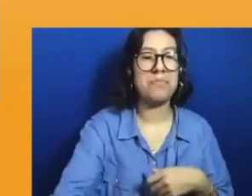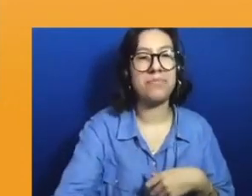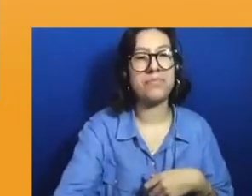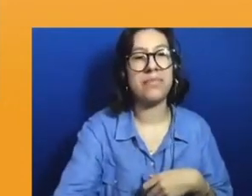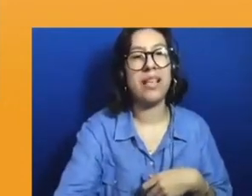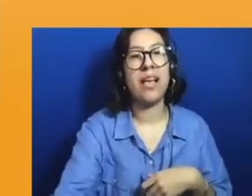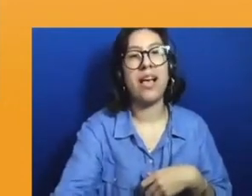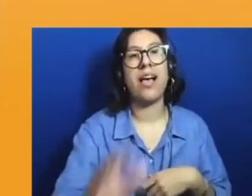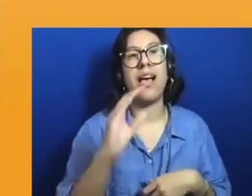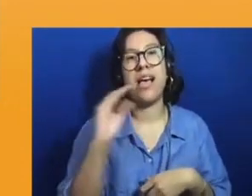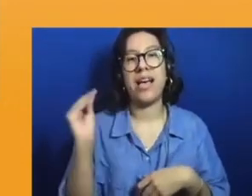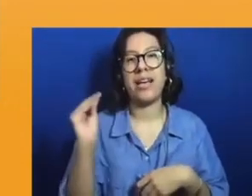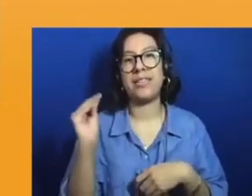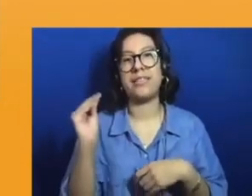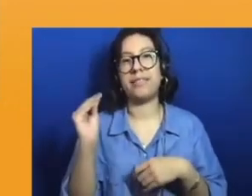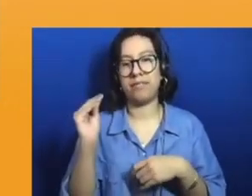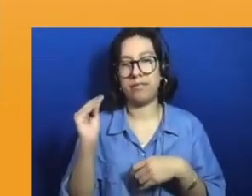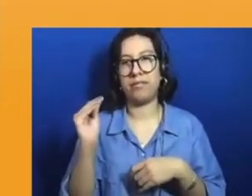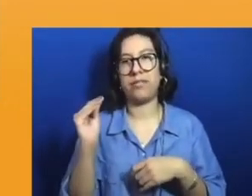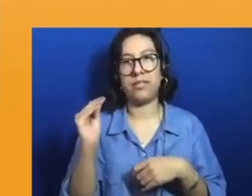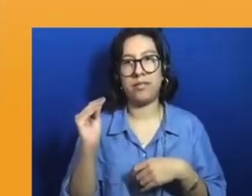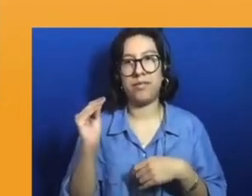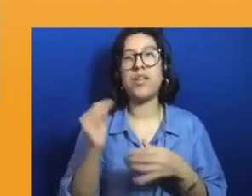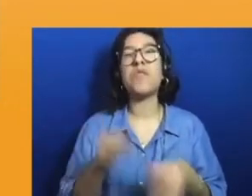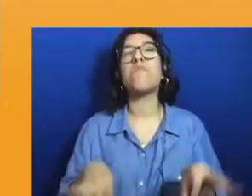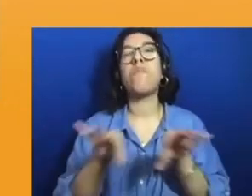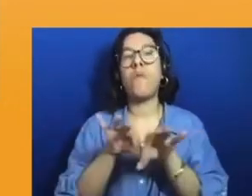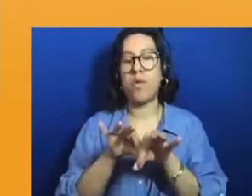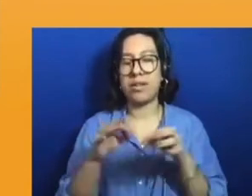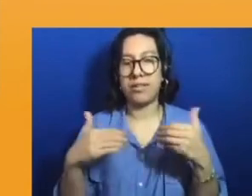Y es tan importante